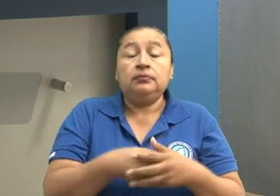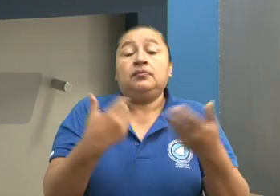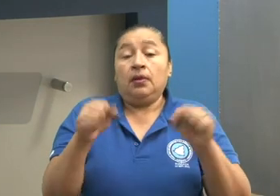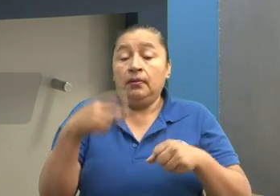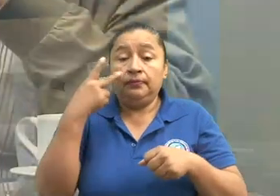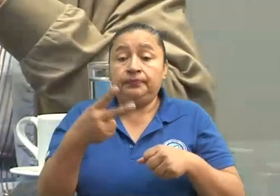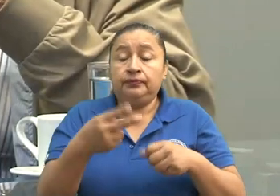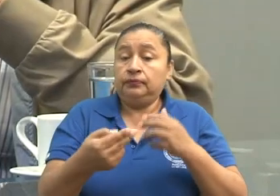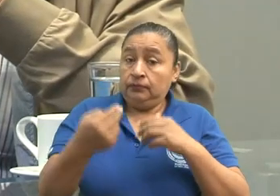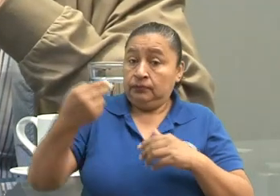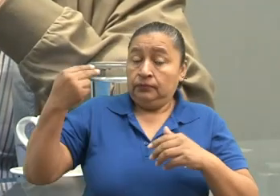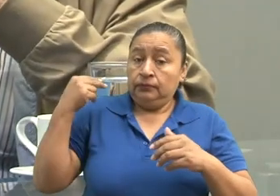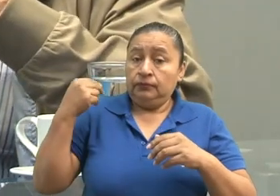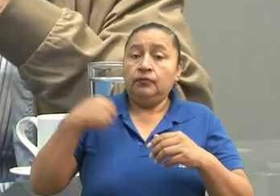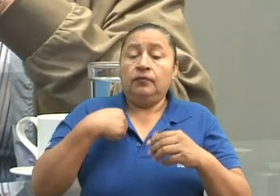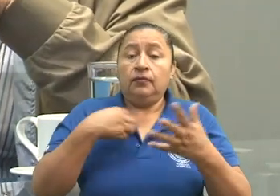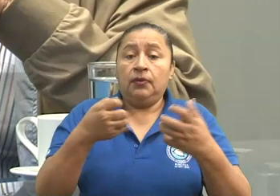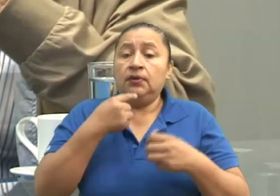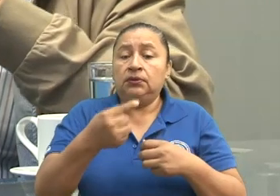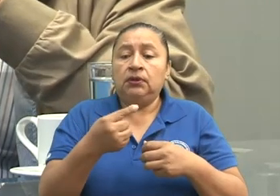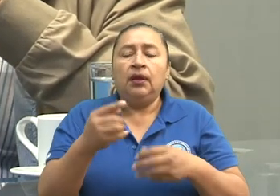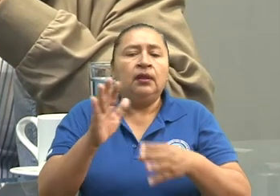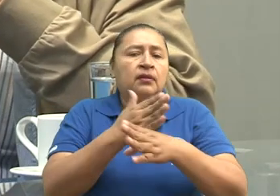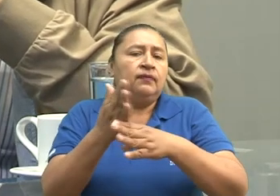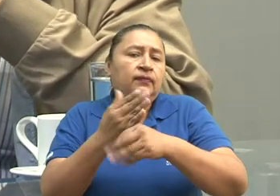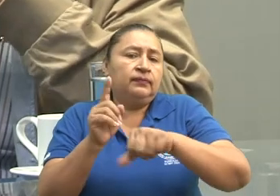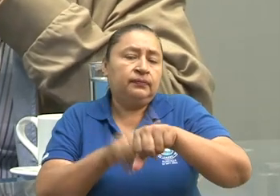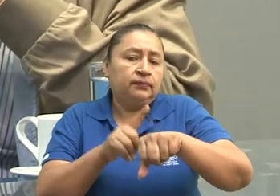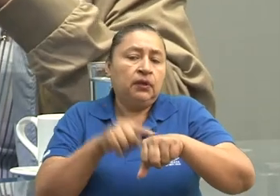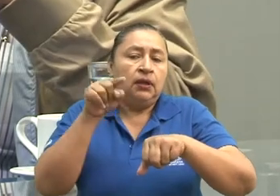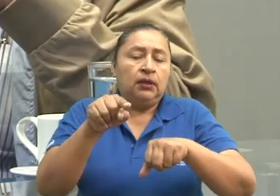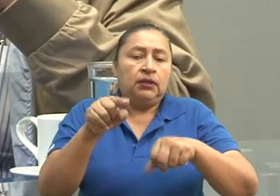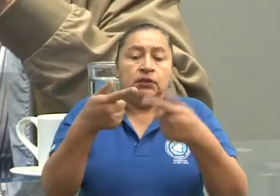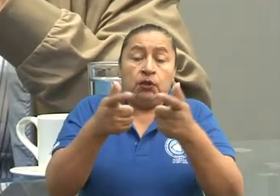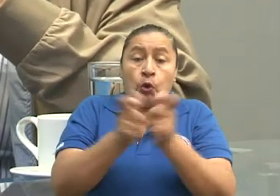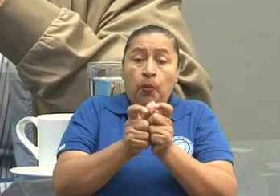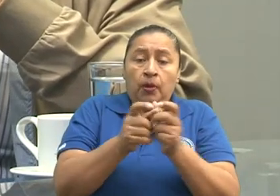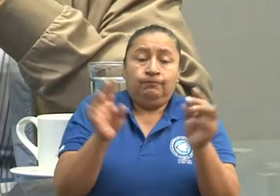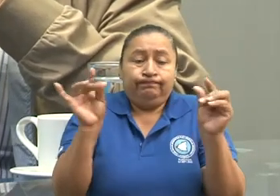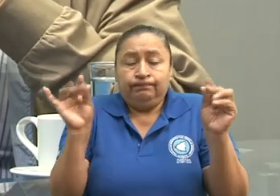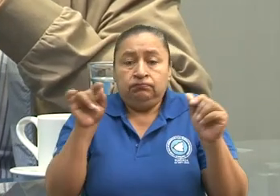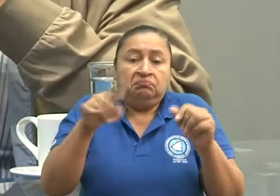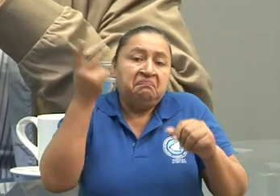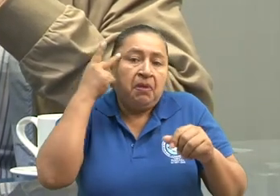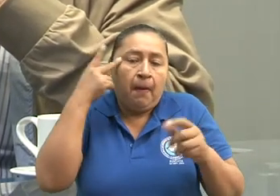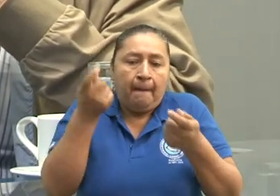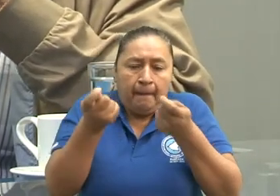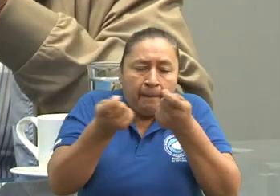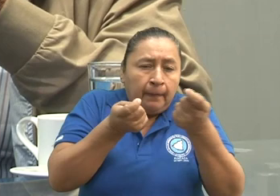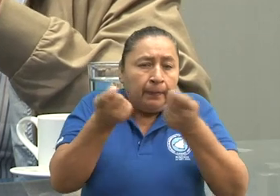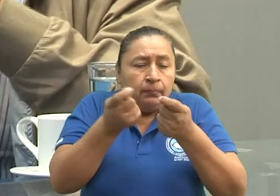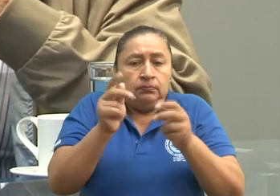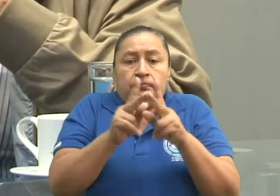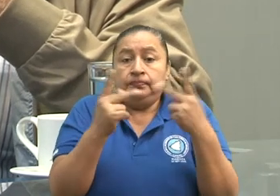historia, entonces quiero decir que en distintos momentos esta oligarquía manipuló al pueblo, llevó